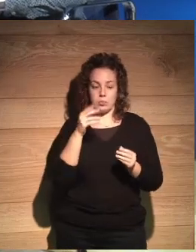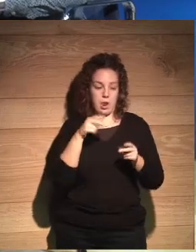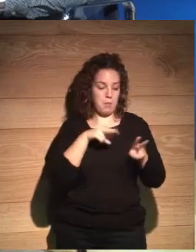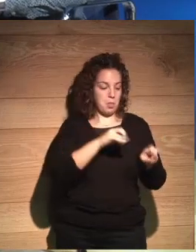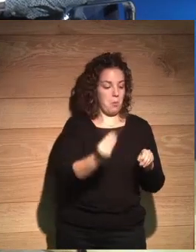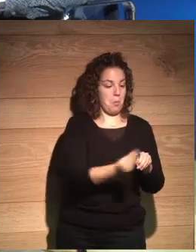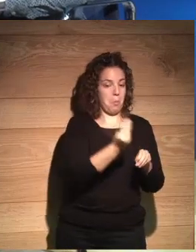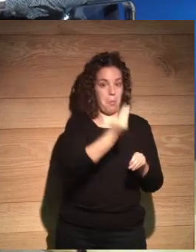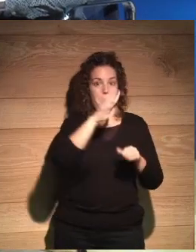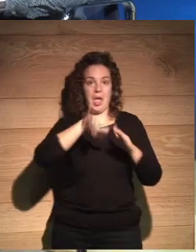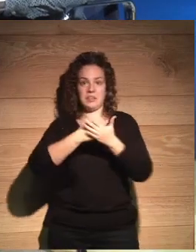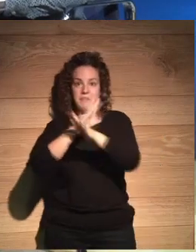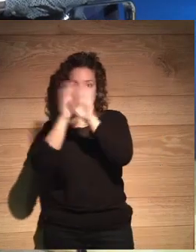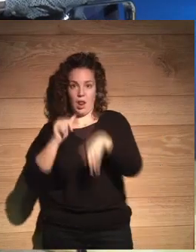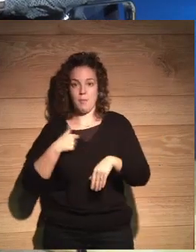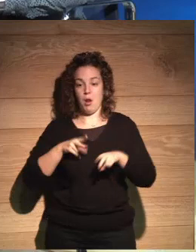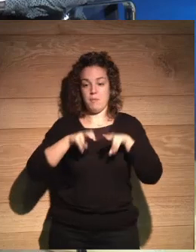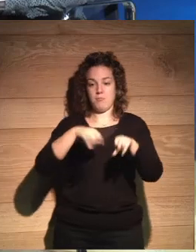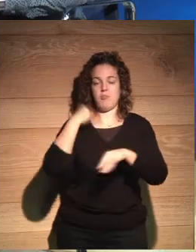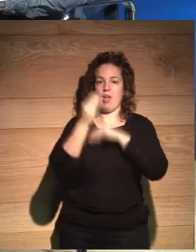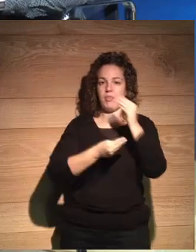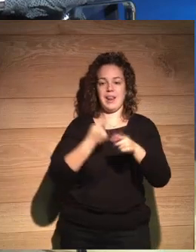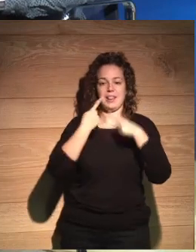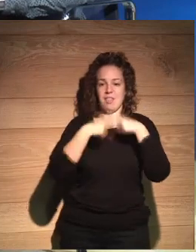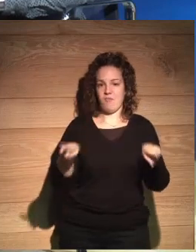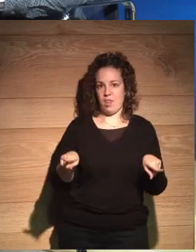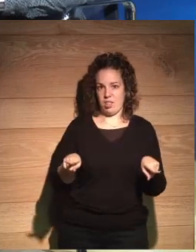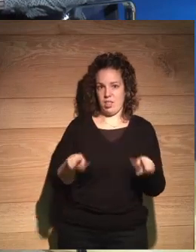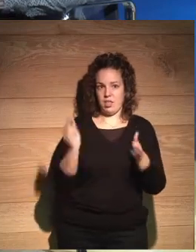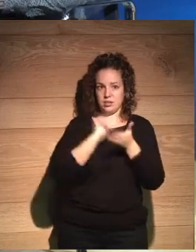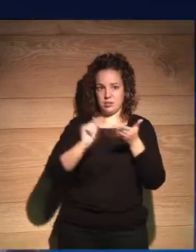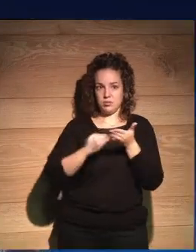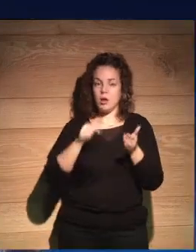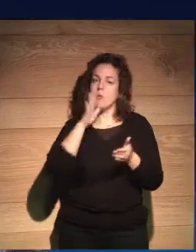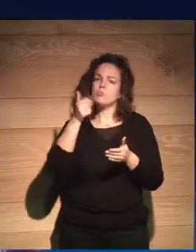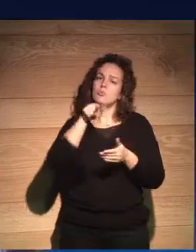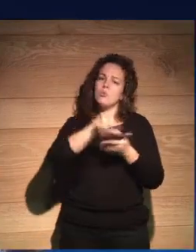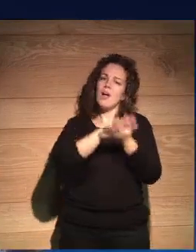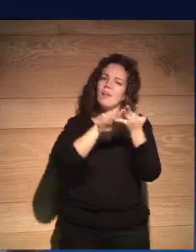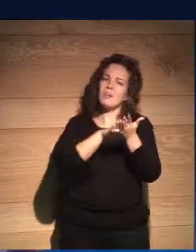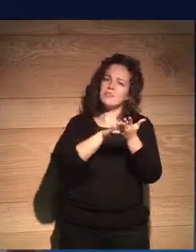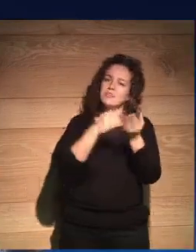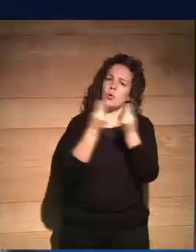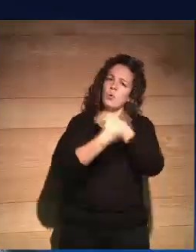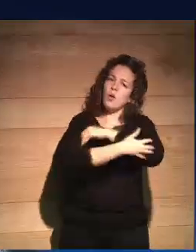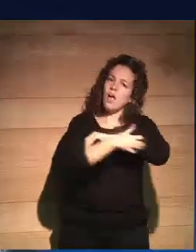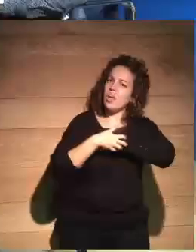pero desde el principio quería hacer algo así. Quería hacer algo distinto en la escritura. Pero ¿no hablaste entonces con la gata? Yo